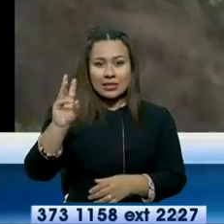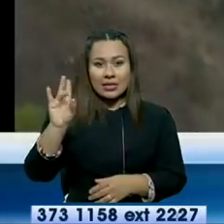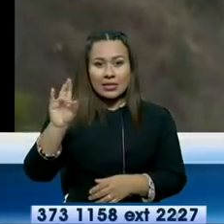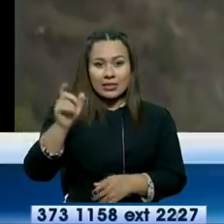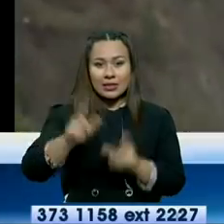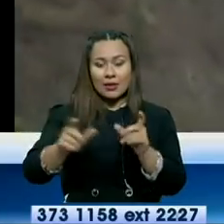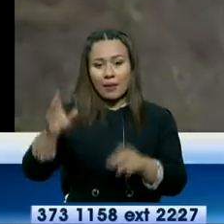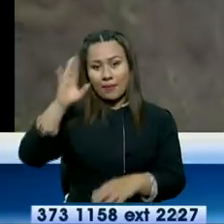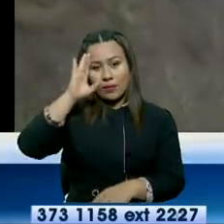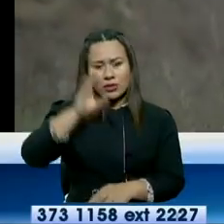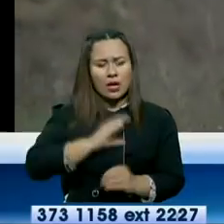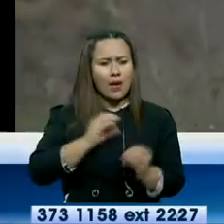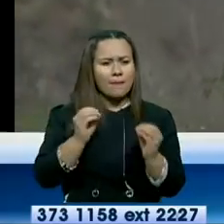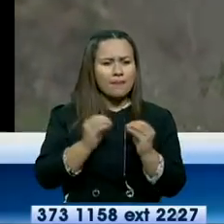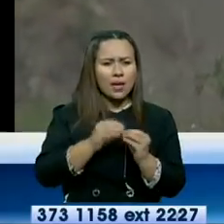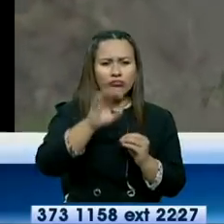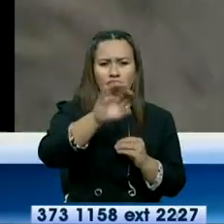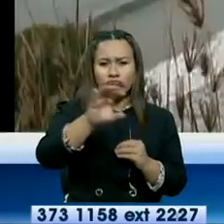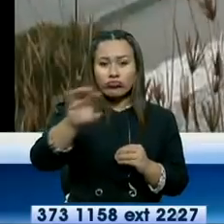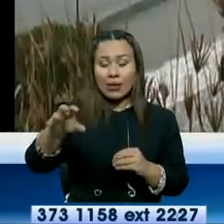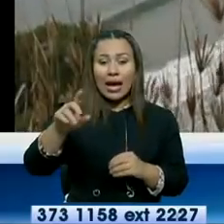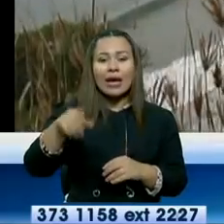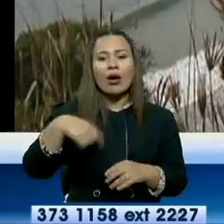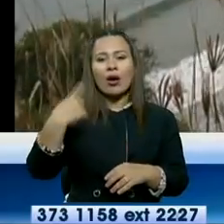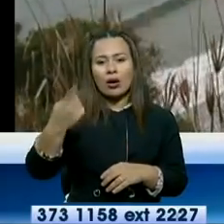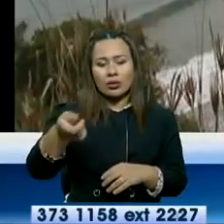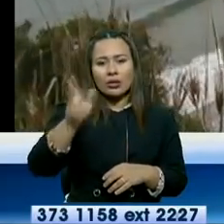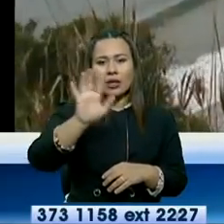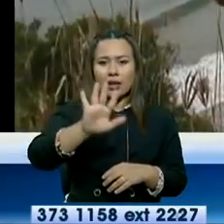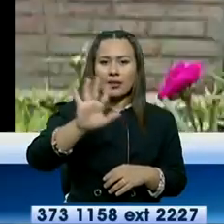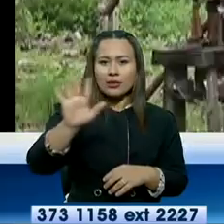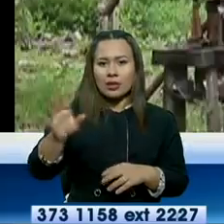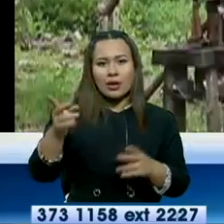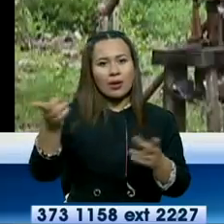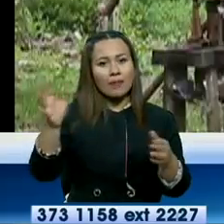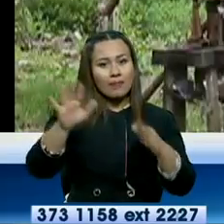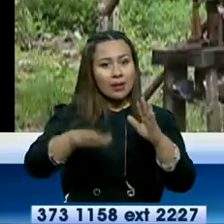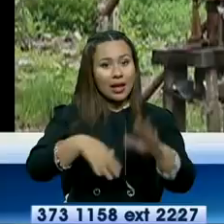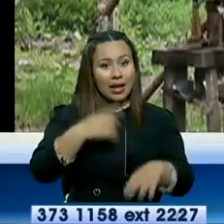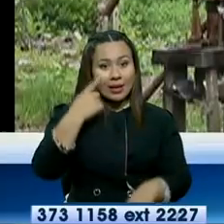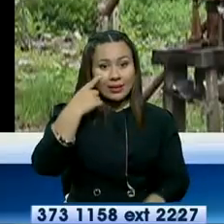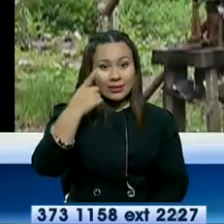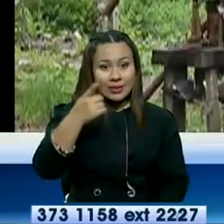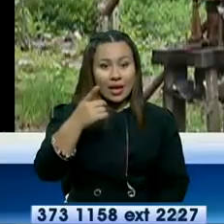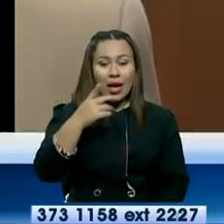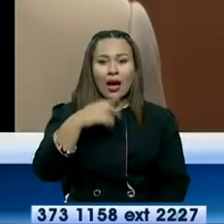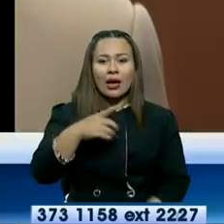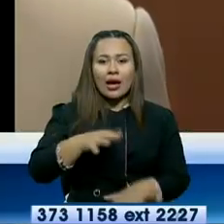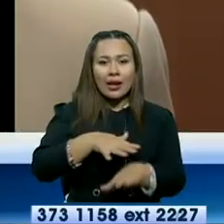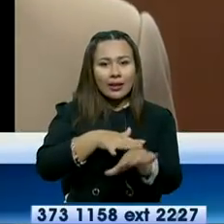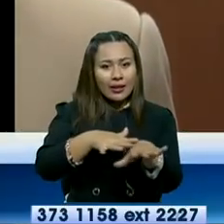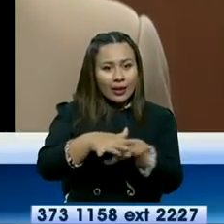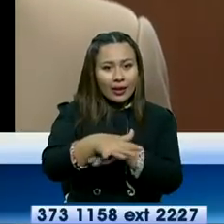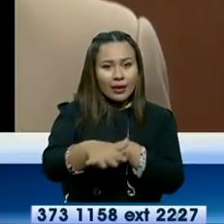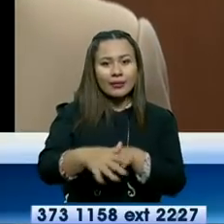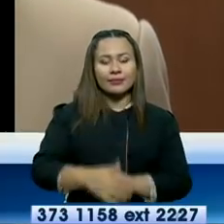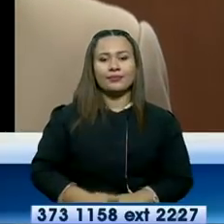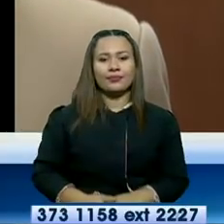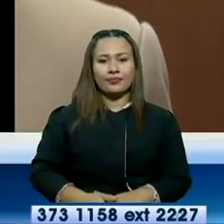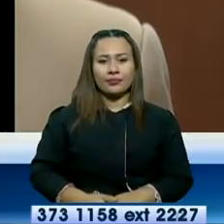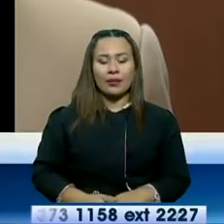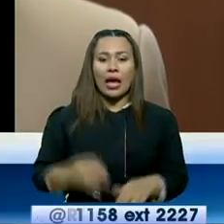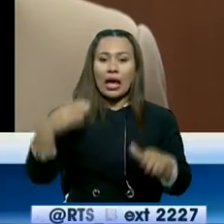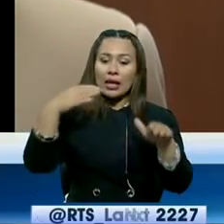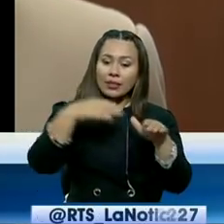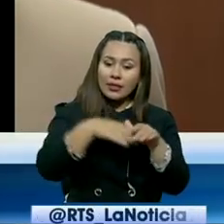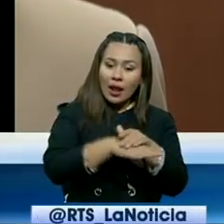viales principales, 35 secundarios, 22 playas y 26 balnearios de agua dulce. En las vías de ingreso y salida a